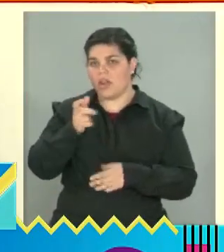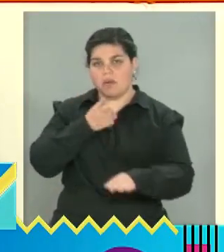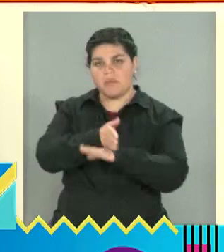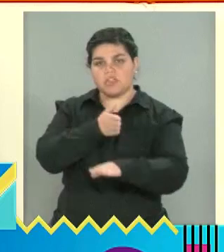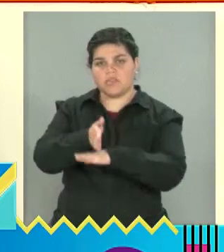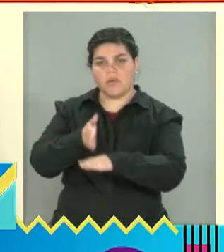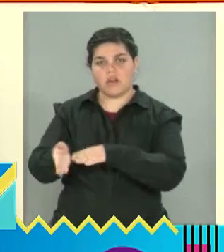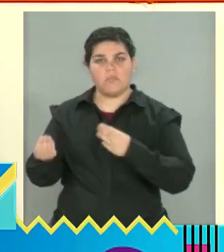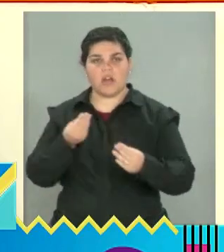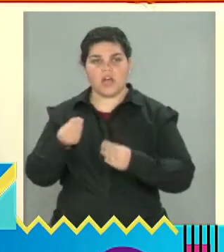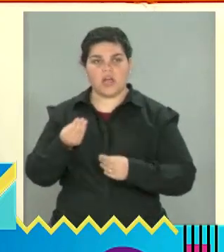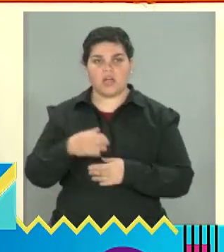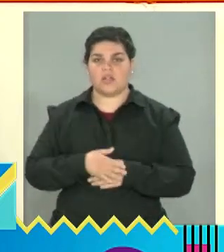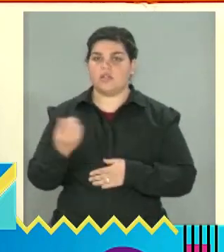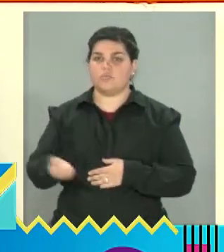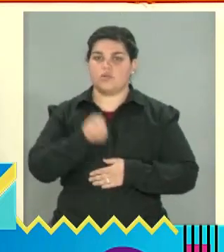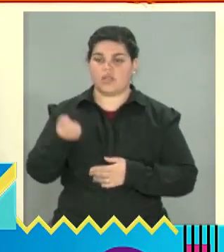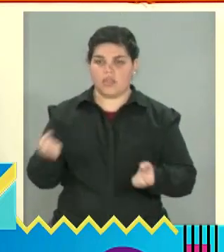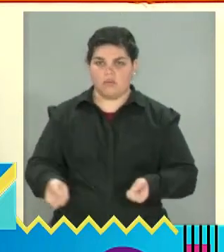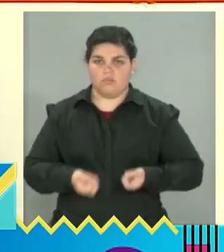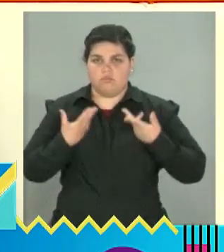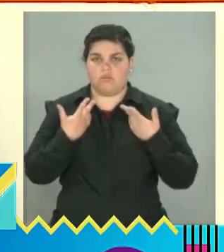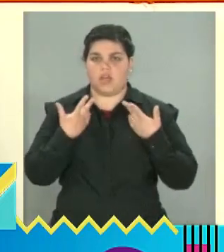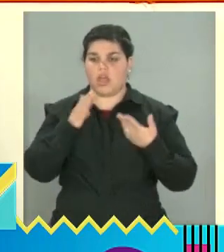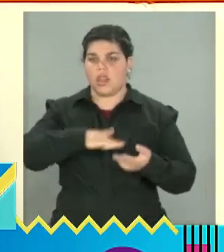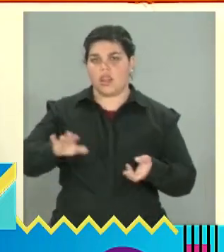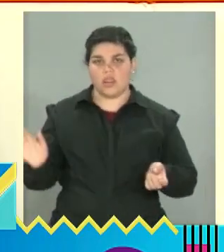ver con la participación y la expresión de los chicos. Bueno, ya